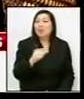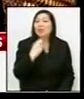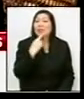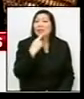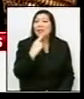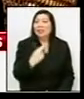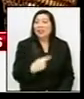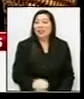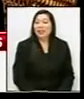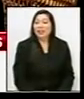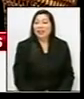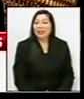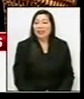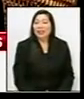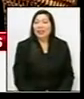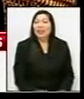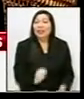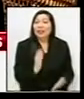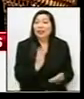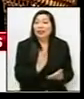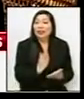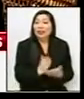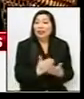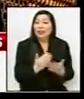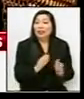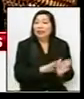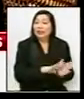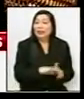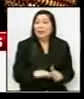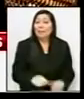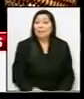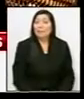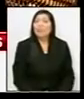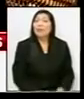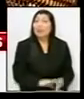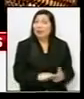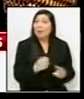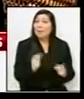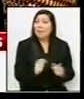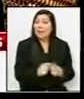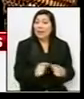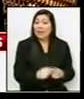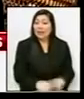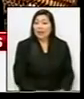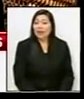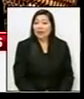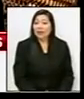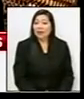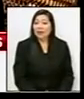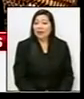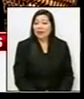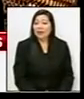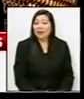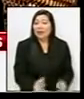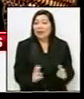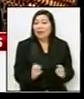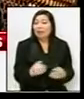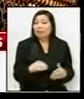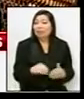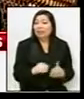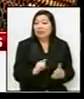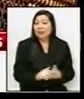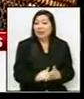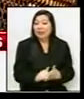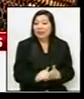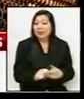recomienda la sanción de destitución. Pido que se retire ese término. Y el tema de la inhabilitación,